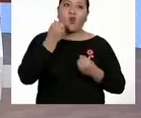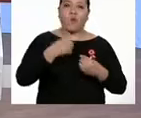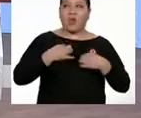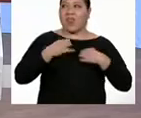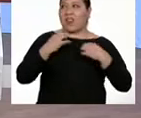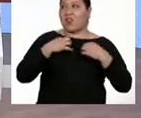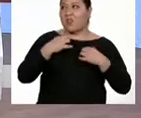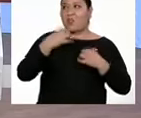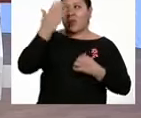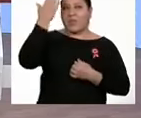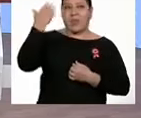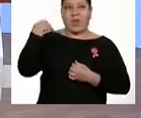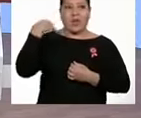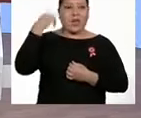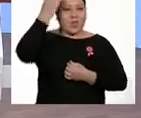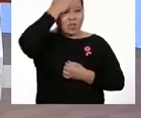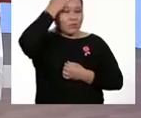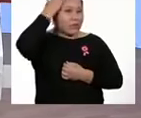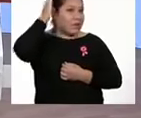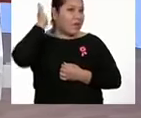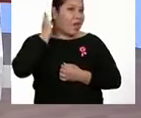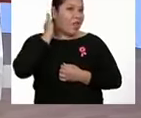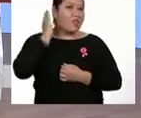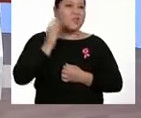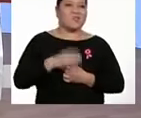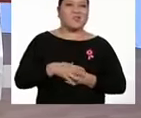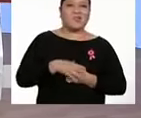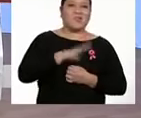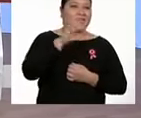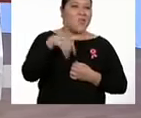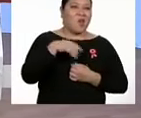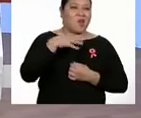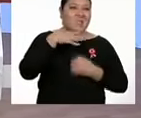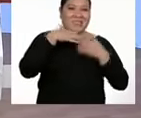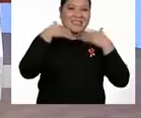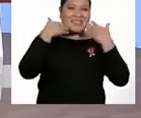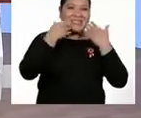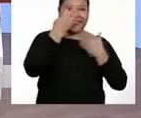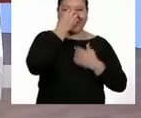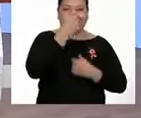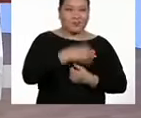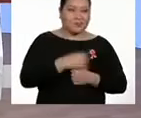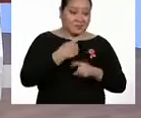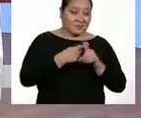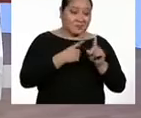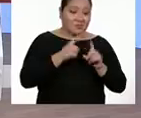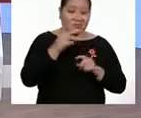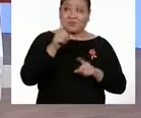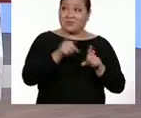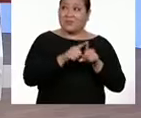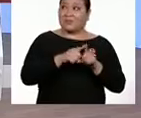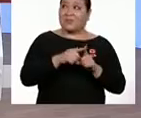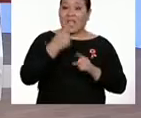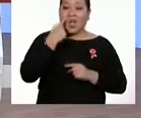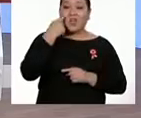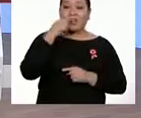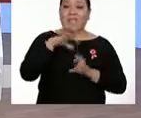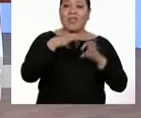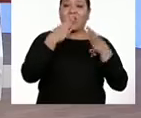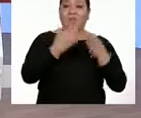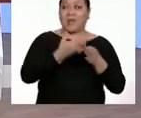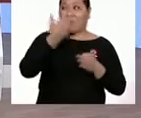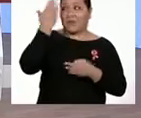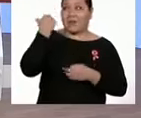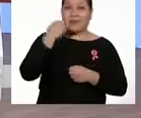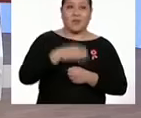la ropa de antes, los peinados, todo me daba risa. Pero también es bonito conocer cómo era tu familia en el